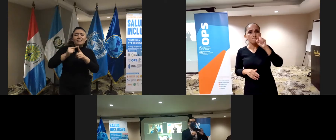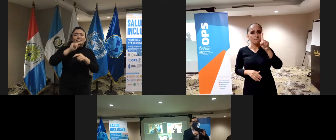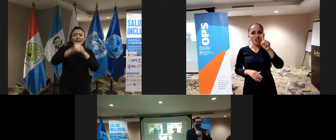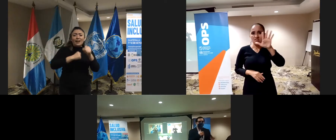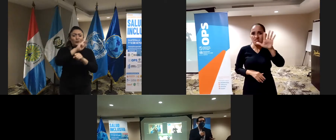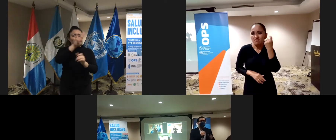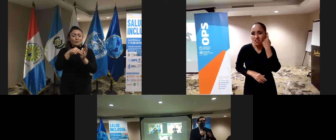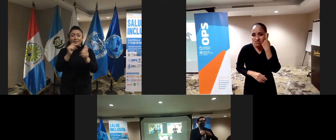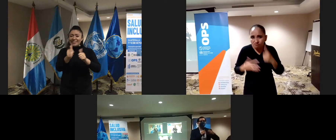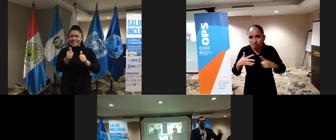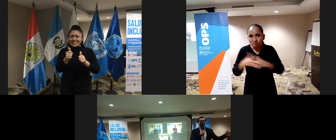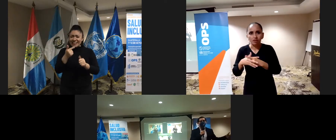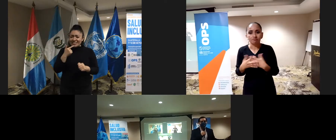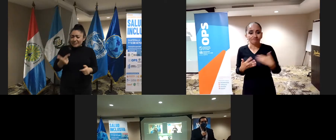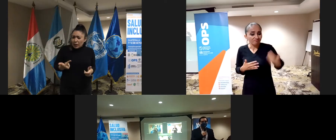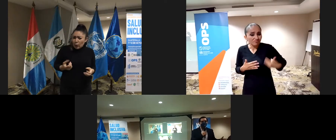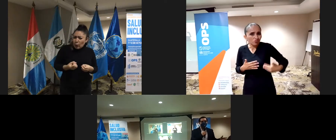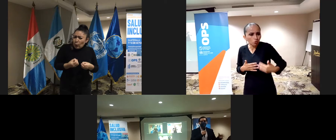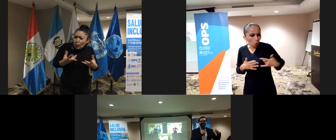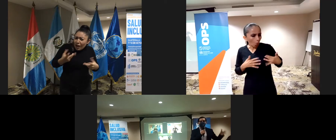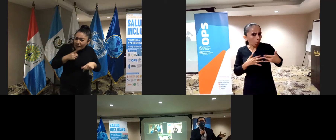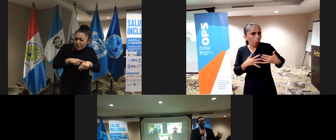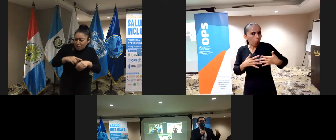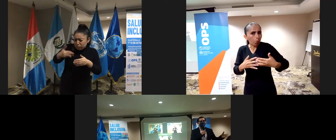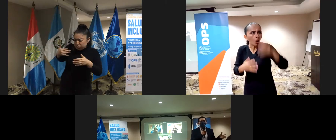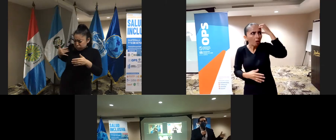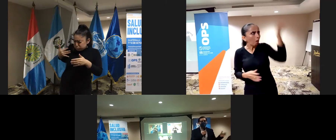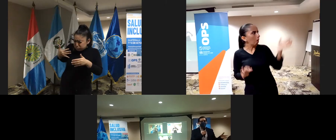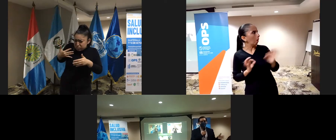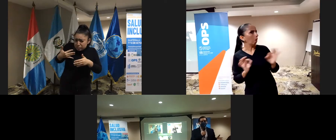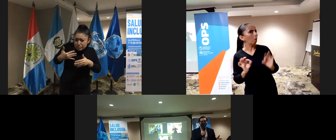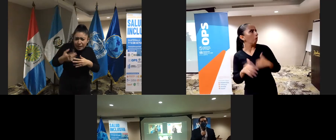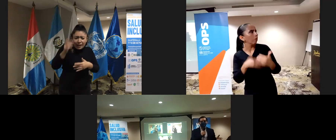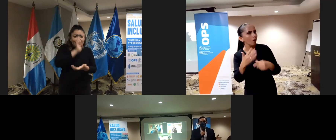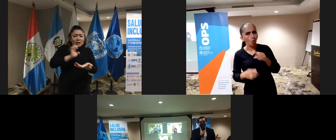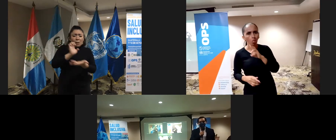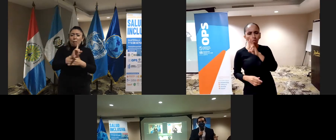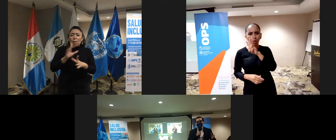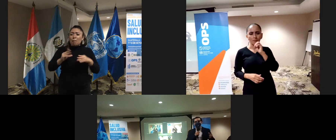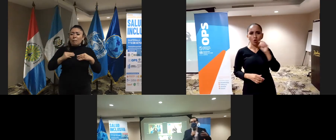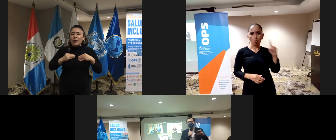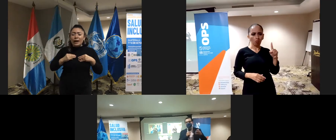nos da un indicador de cuánto tiempo ha pasado y que el Estado no ha asumido esta responsabilidad.